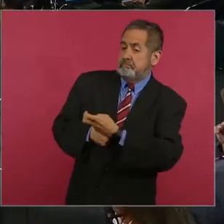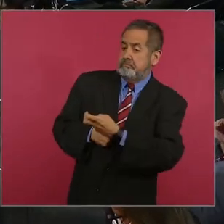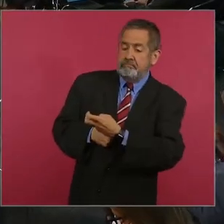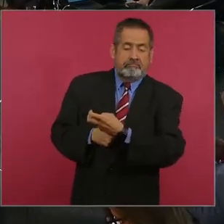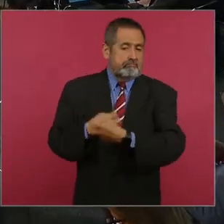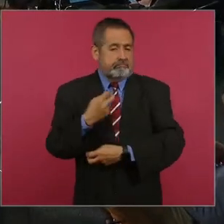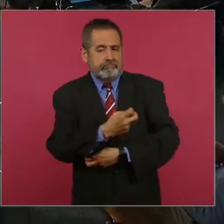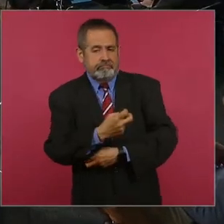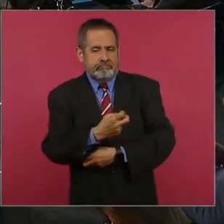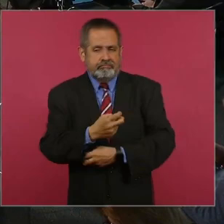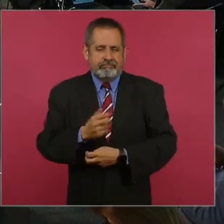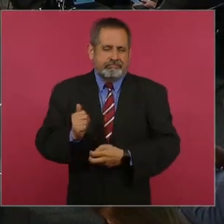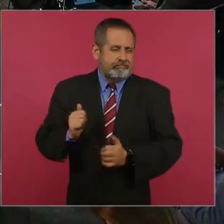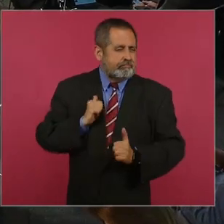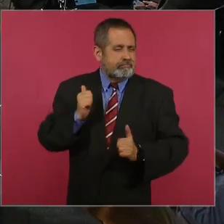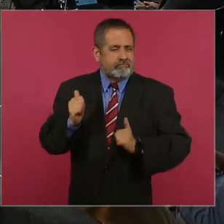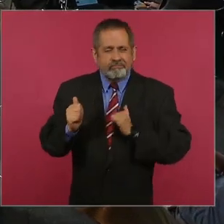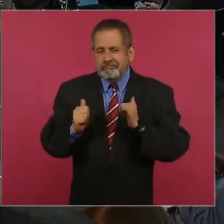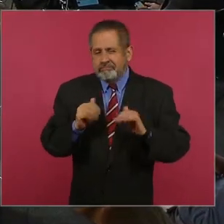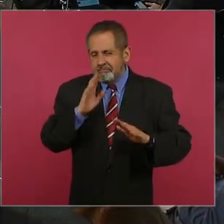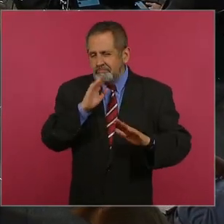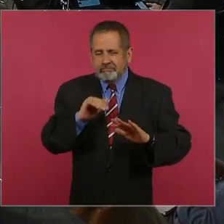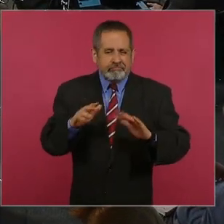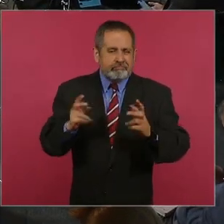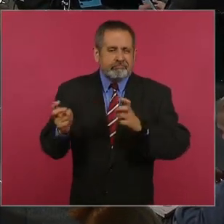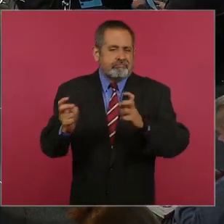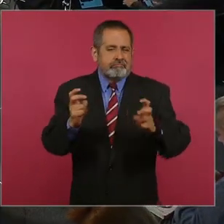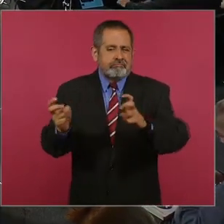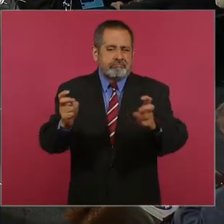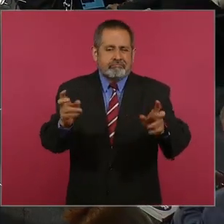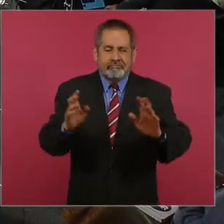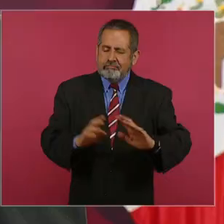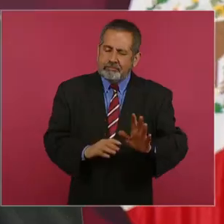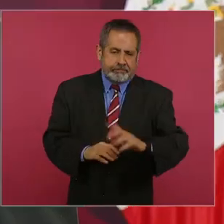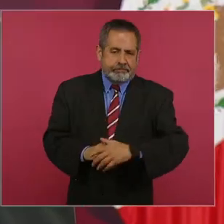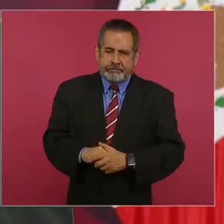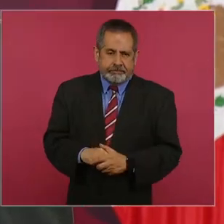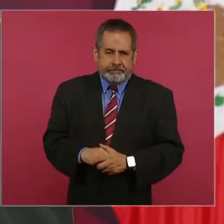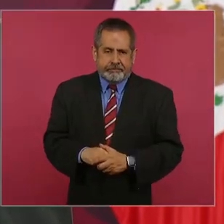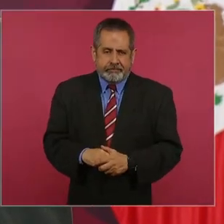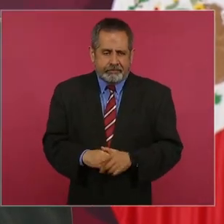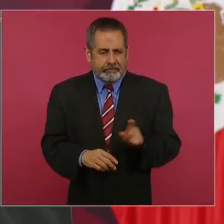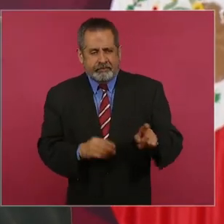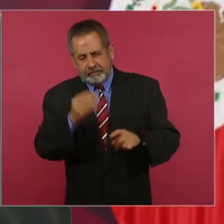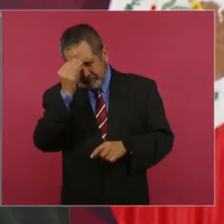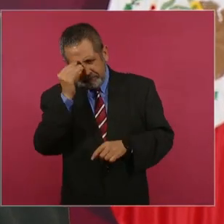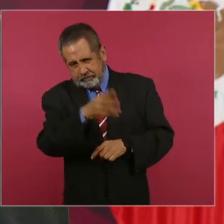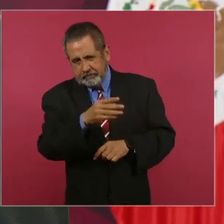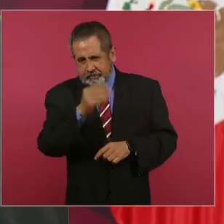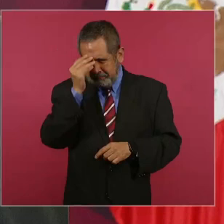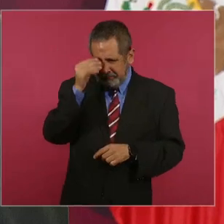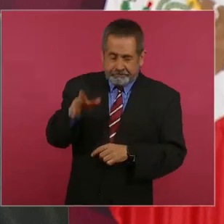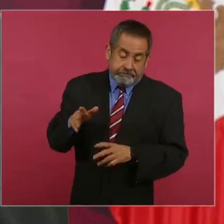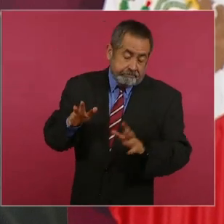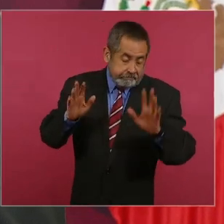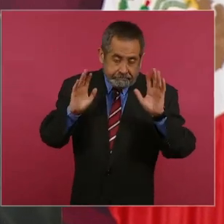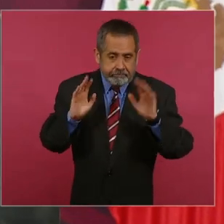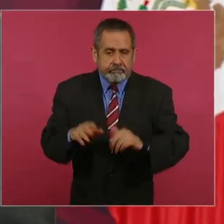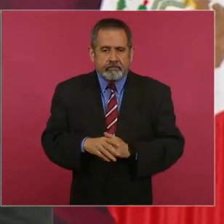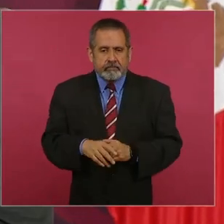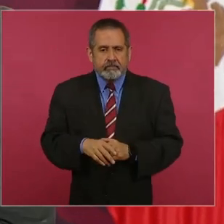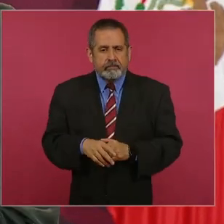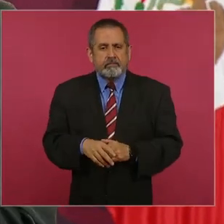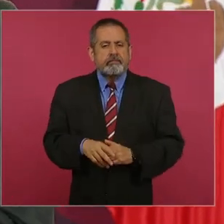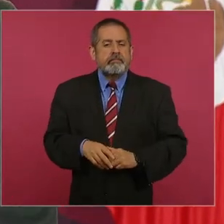y se aprovecha para hacer quedar mal ¿no? a aspirantes entonces